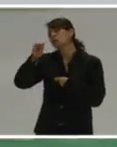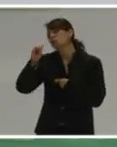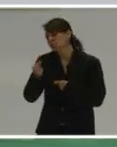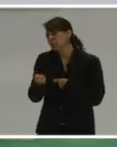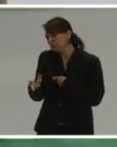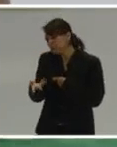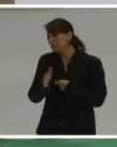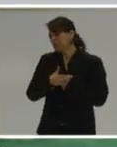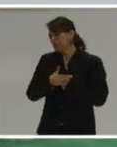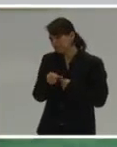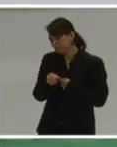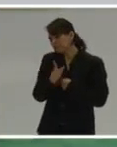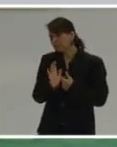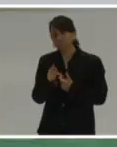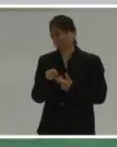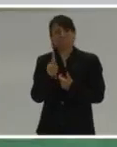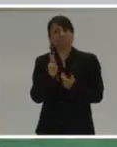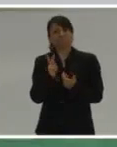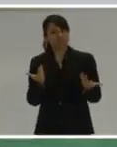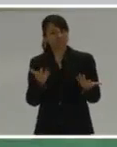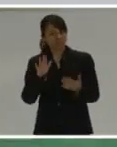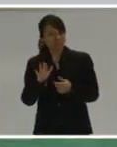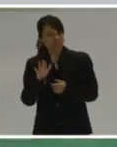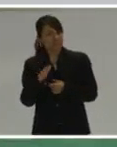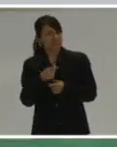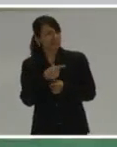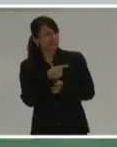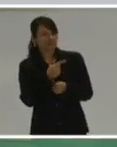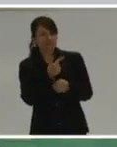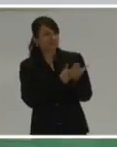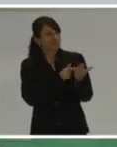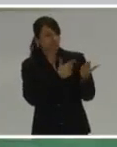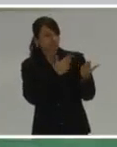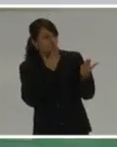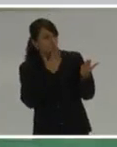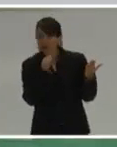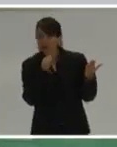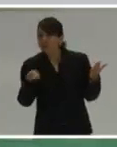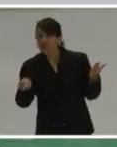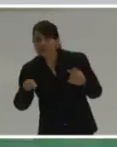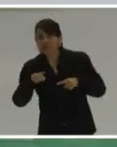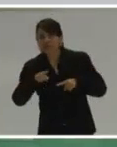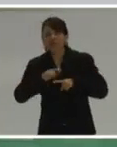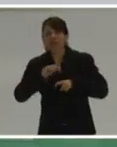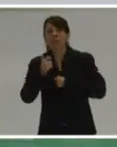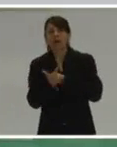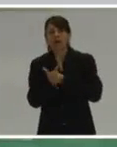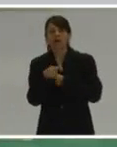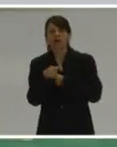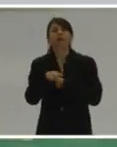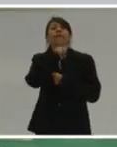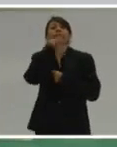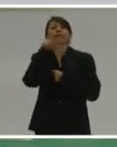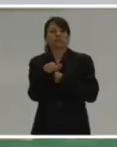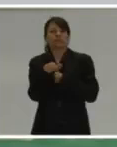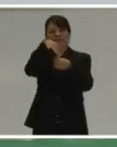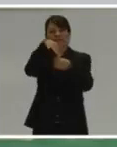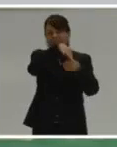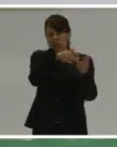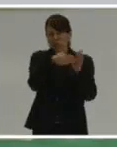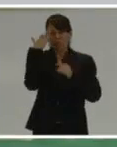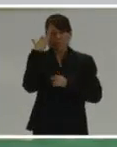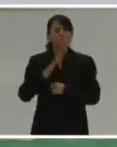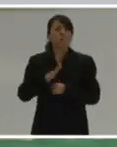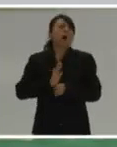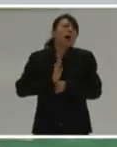diremos, como que estamos alterando los datos. Cualquier cosa en momentos electorales viene a ser como justificativo, ¿verdad? Y